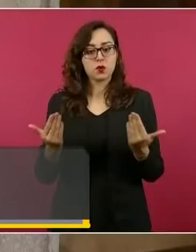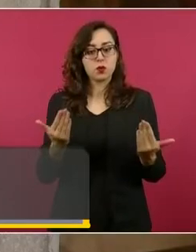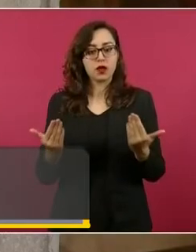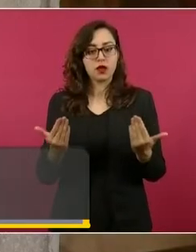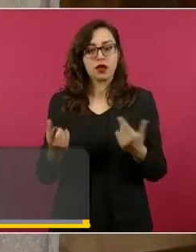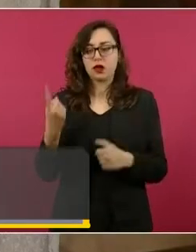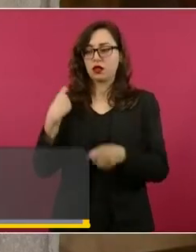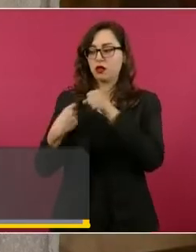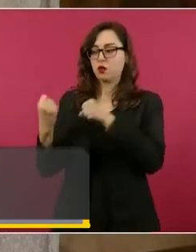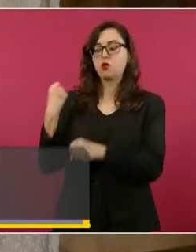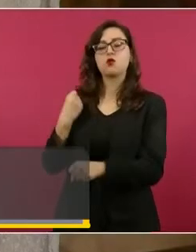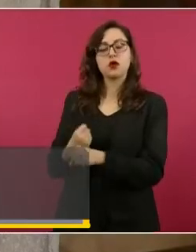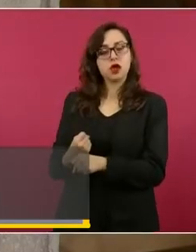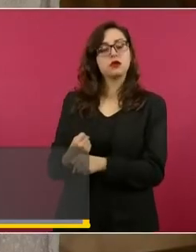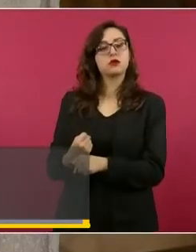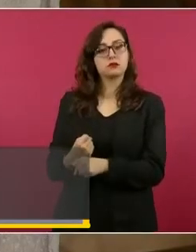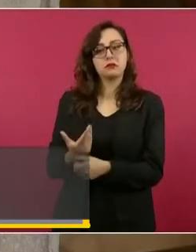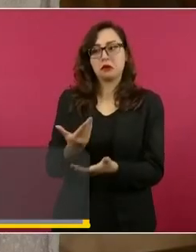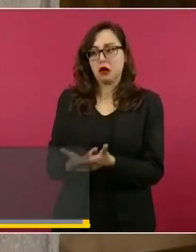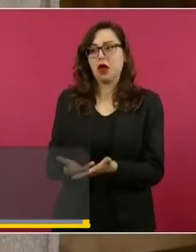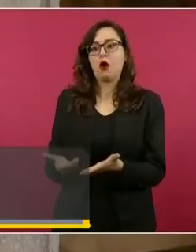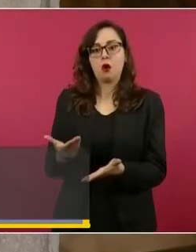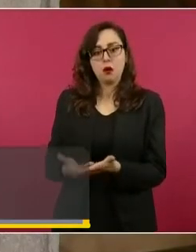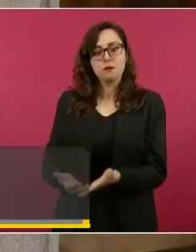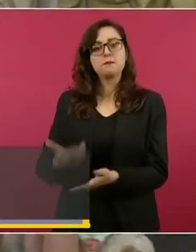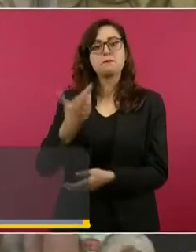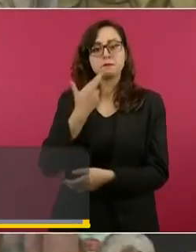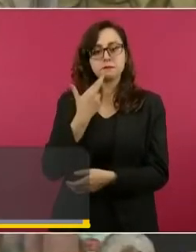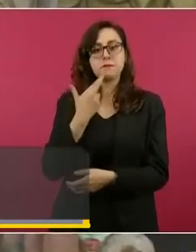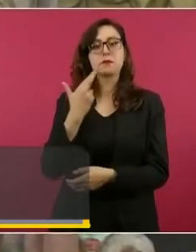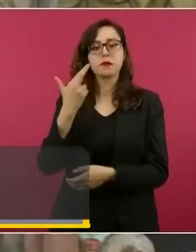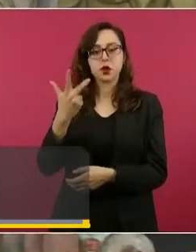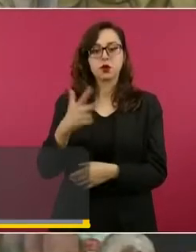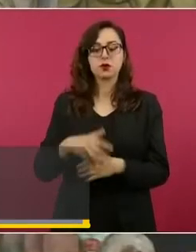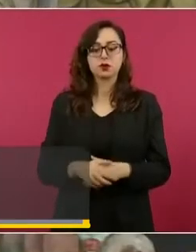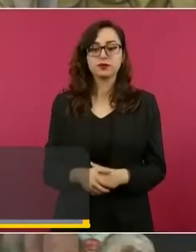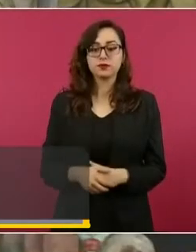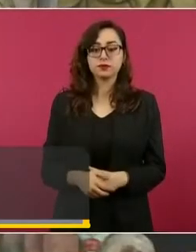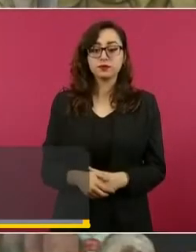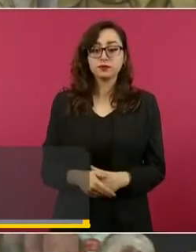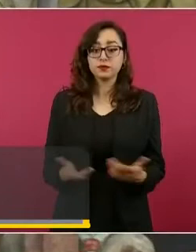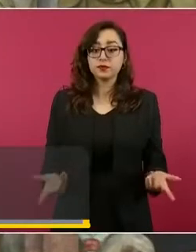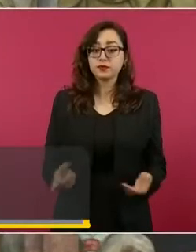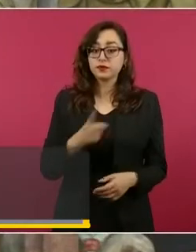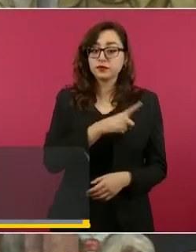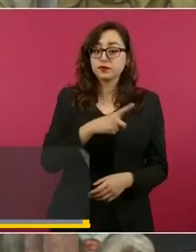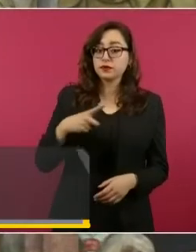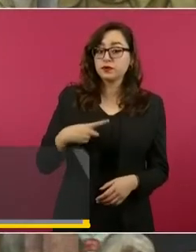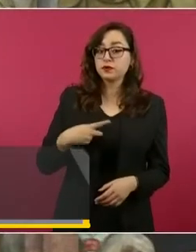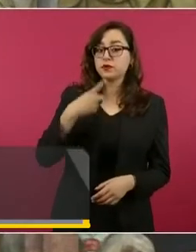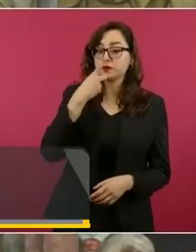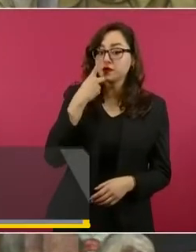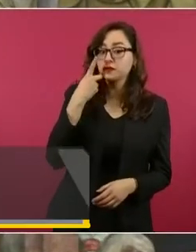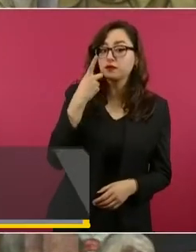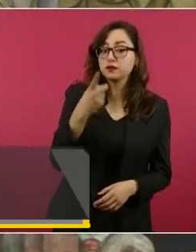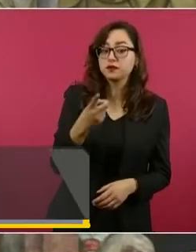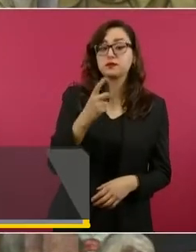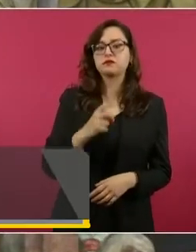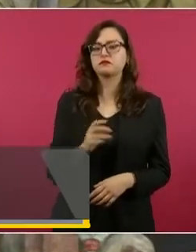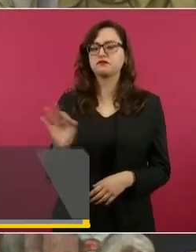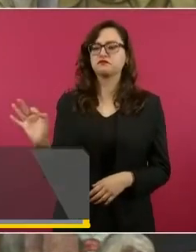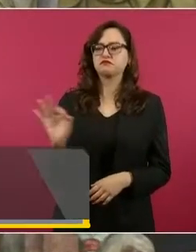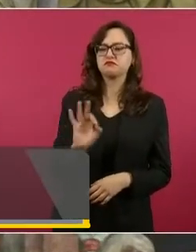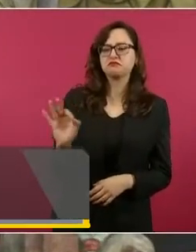del año pasado. Agrego que si no hubiésemos optado por el subsidio a